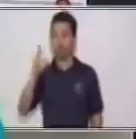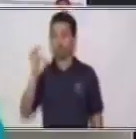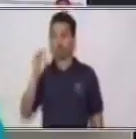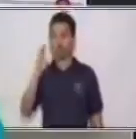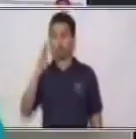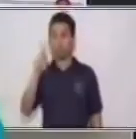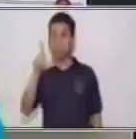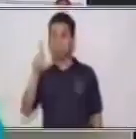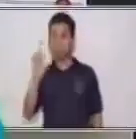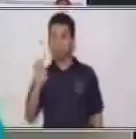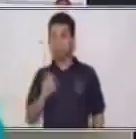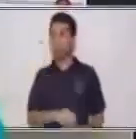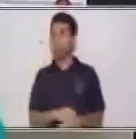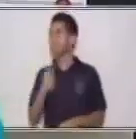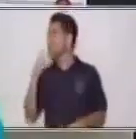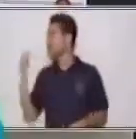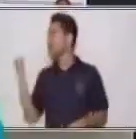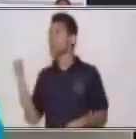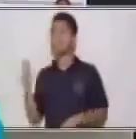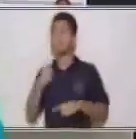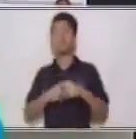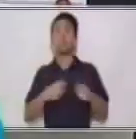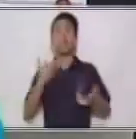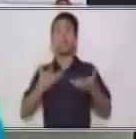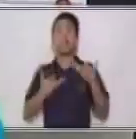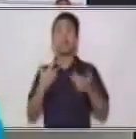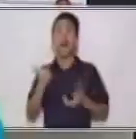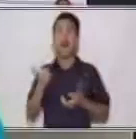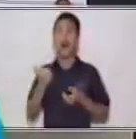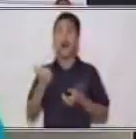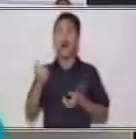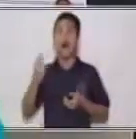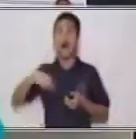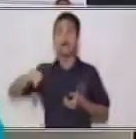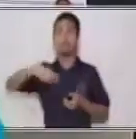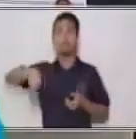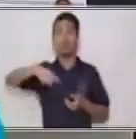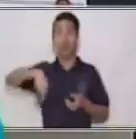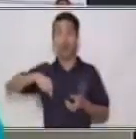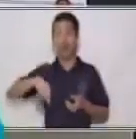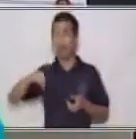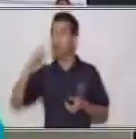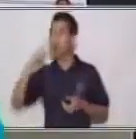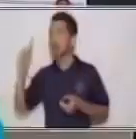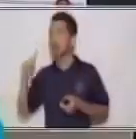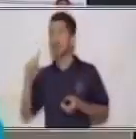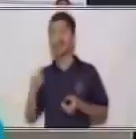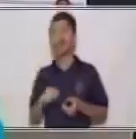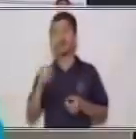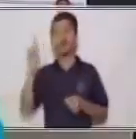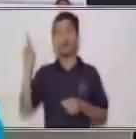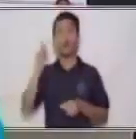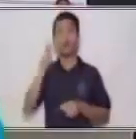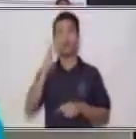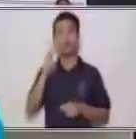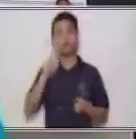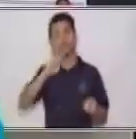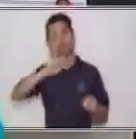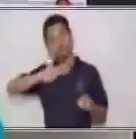dice media libra de azúcar, ¿cuántas libras de azúcar vamos a utilizar? 1 libra de